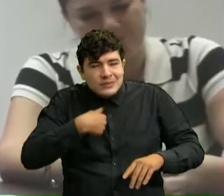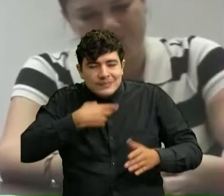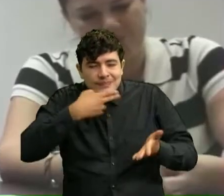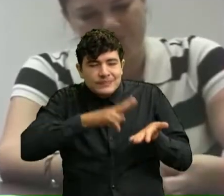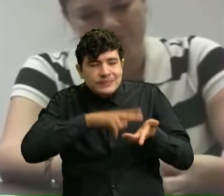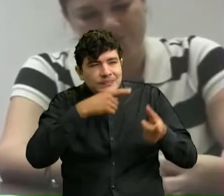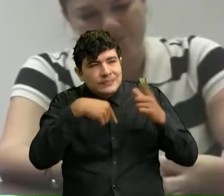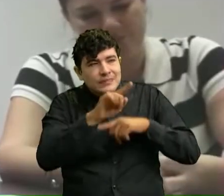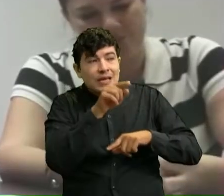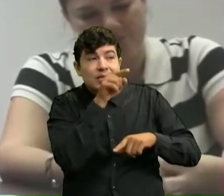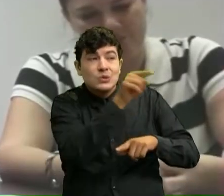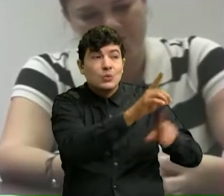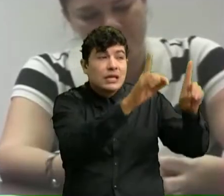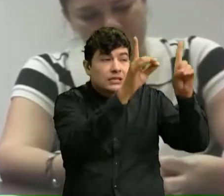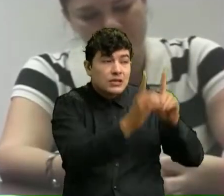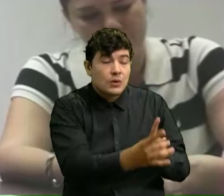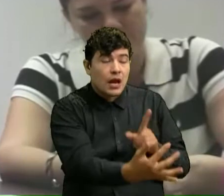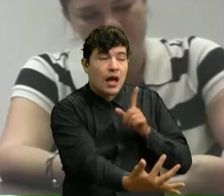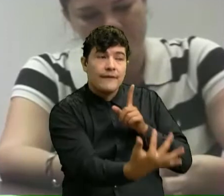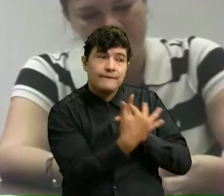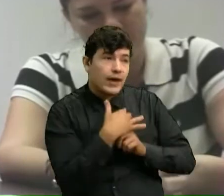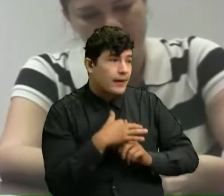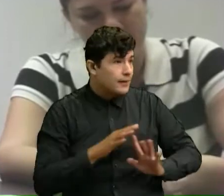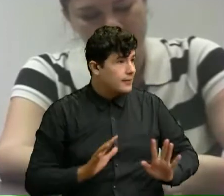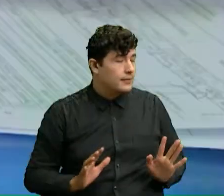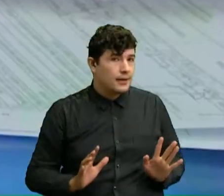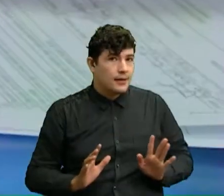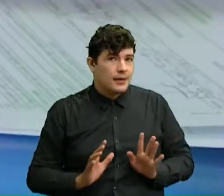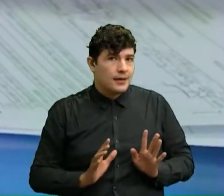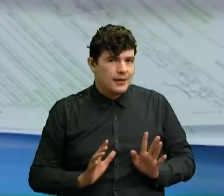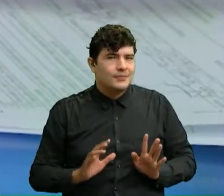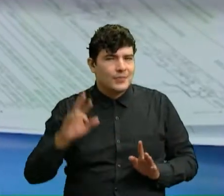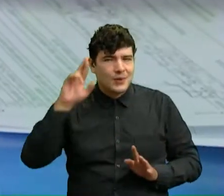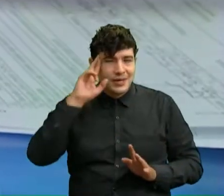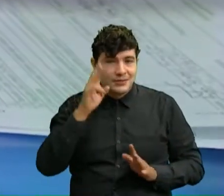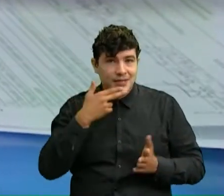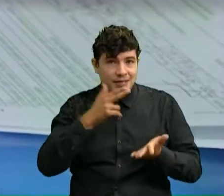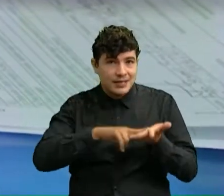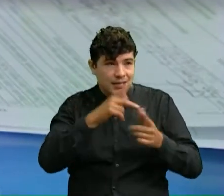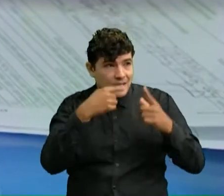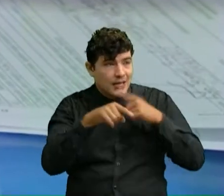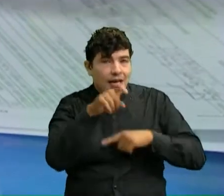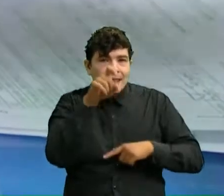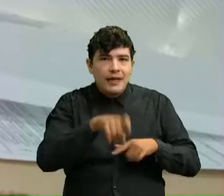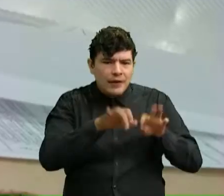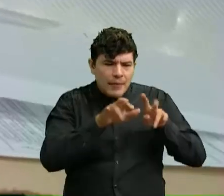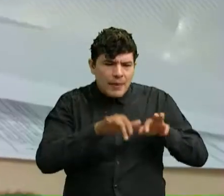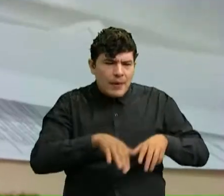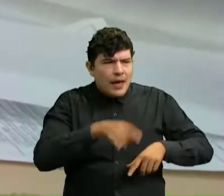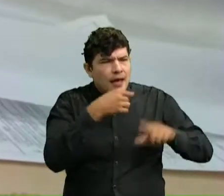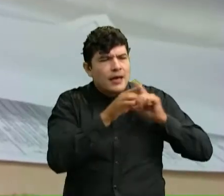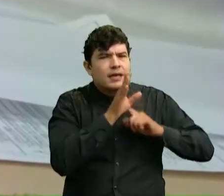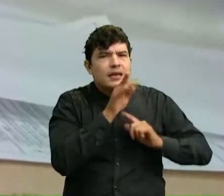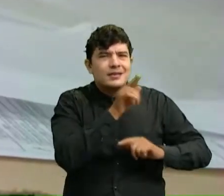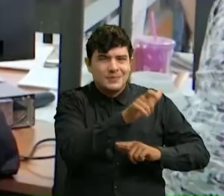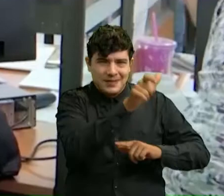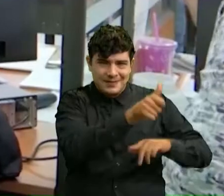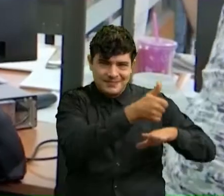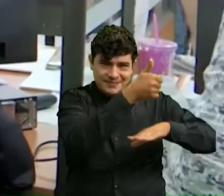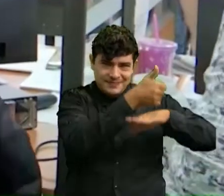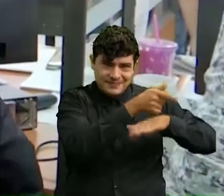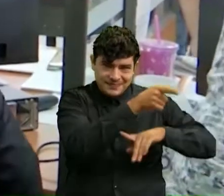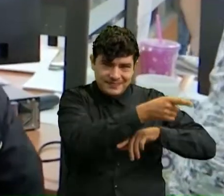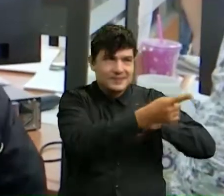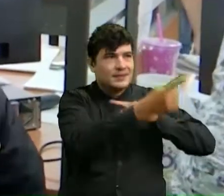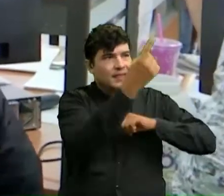porque con esa decisión se perjudicó directamente el interés de alguien. El recurso deberá interponerse por escrito ante el funcionario de la entidad que